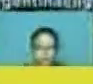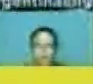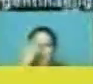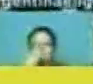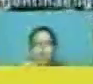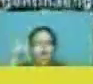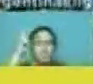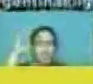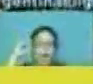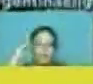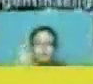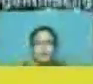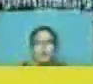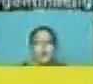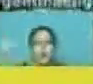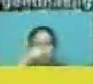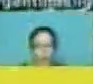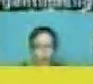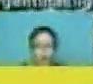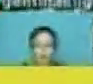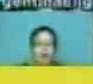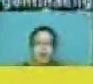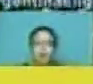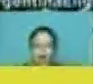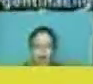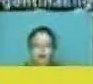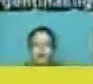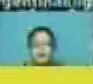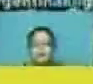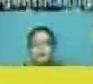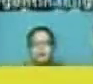cábala! ¡Ay, cámara, Mauricio!